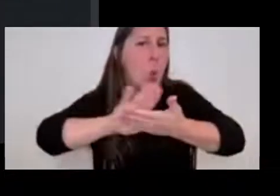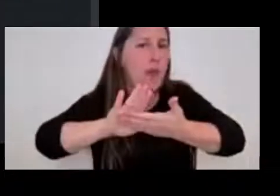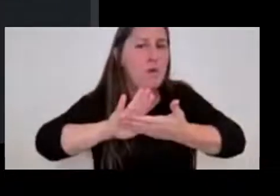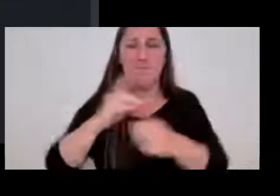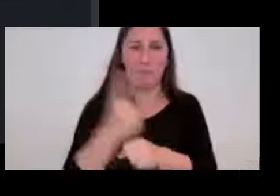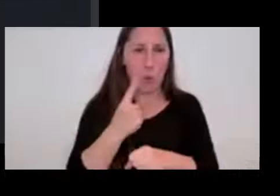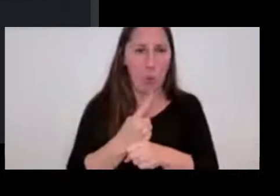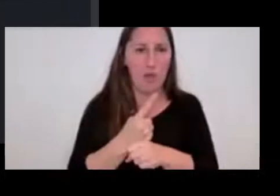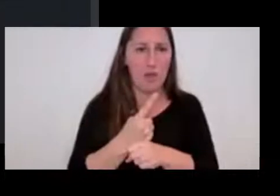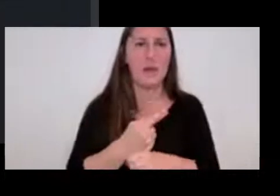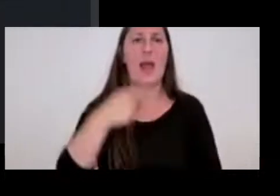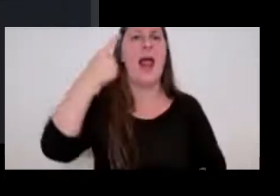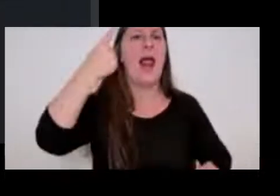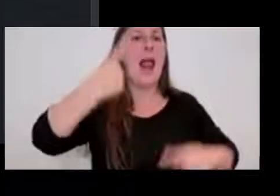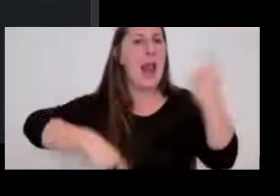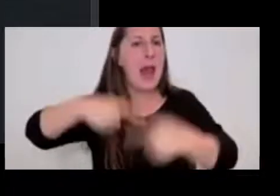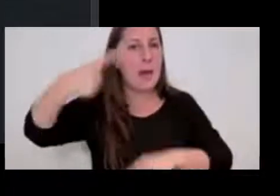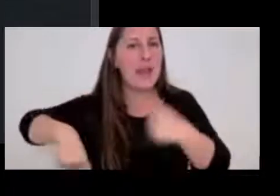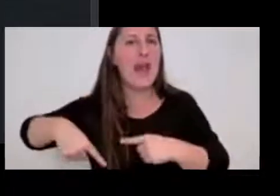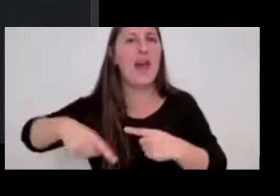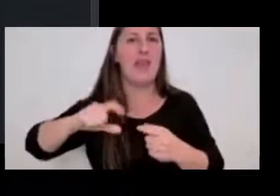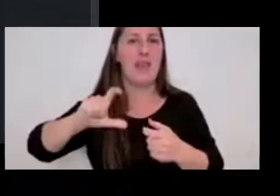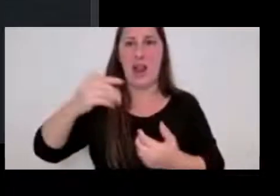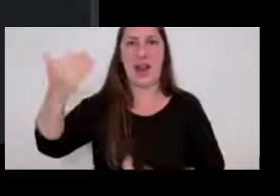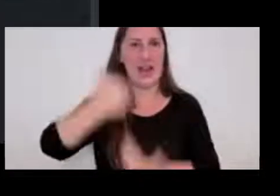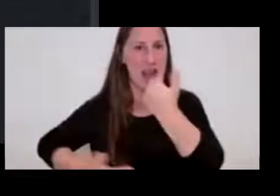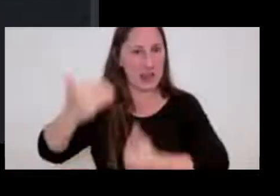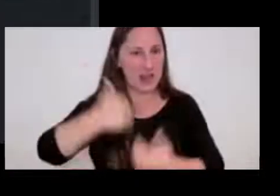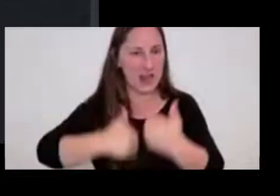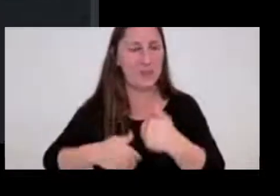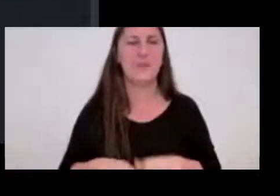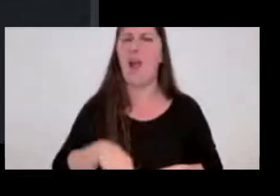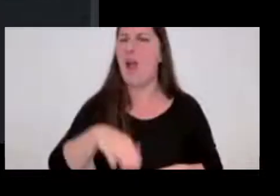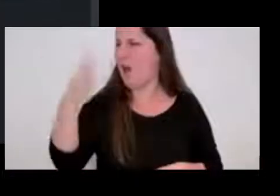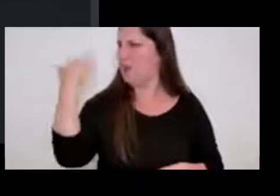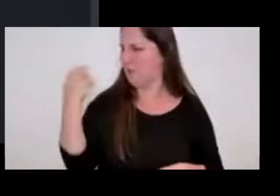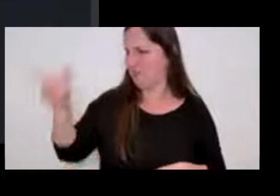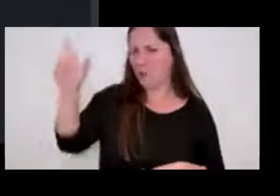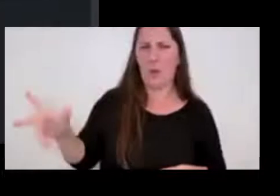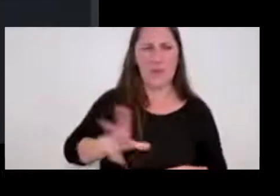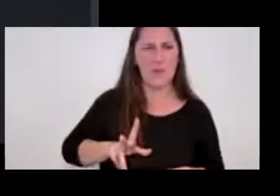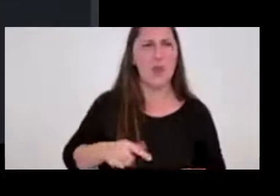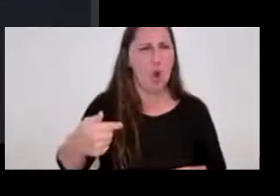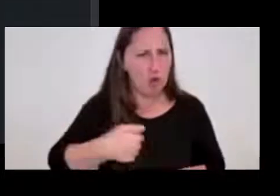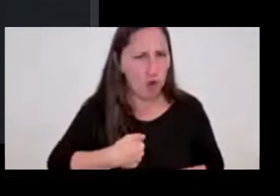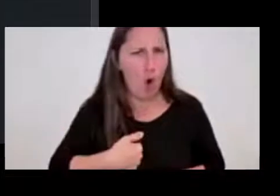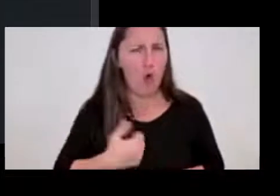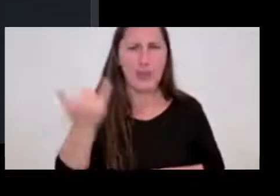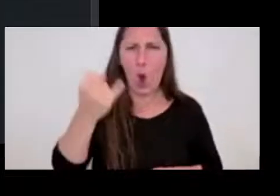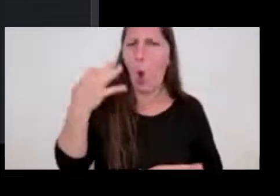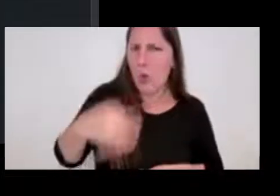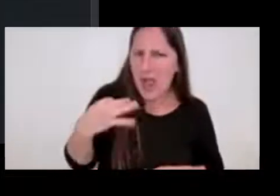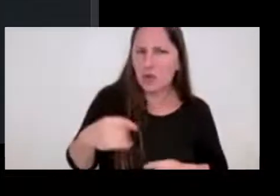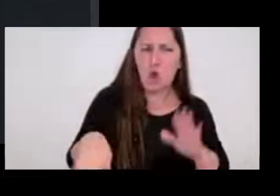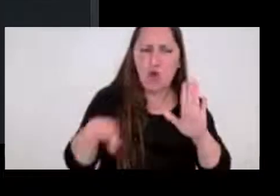La validez de la inscripción de los clientes. Ustedes me decían, ¿hay obligación? Yo tengo obligación en alguna norma de